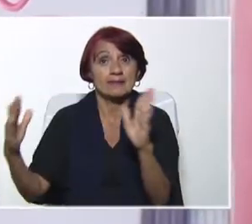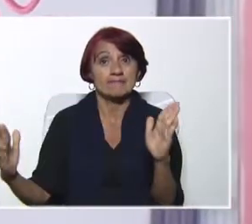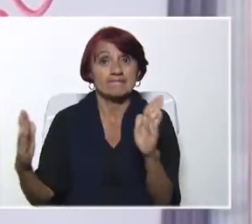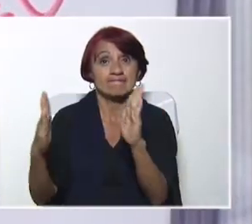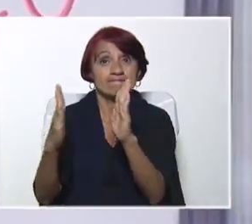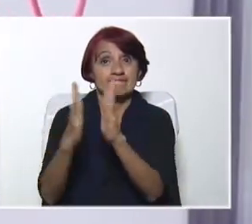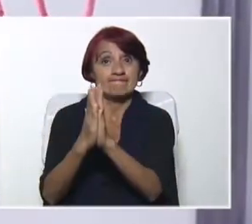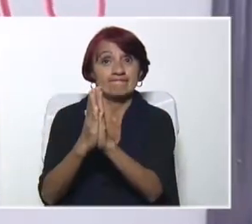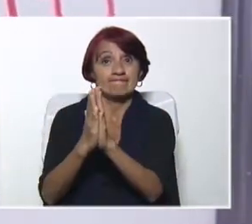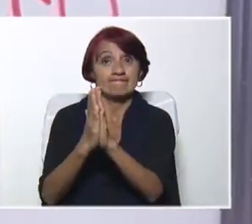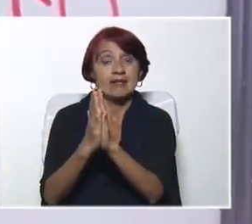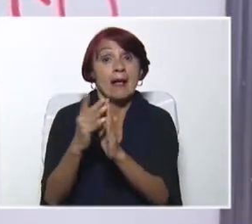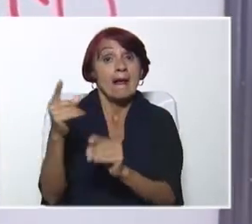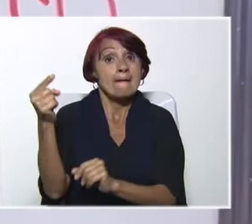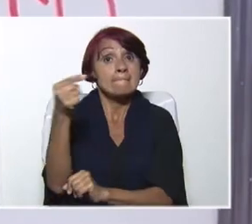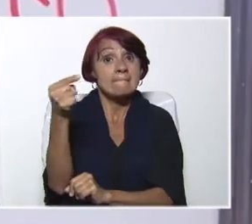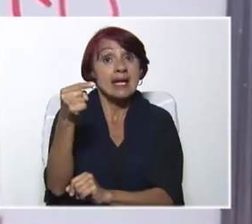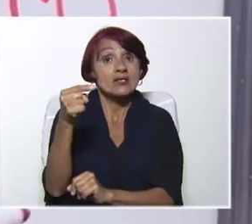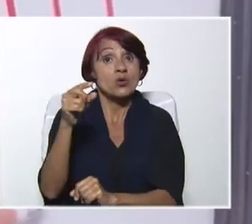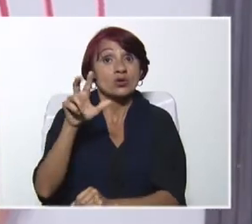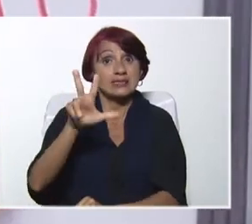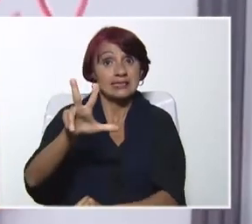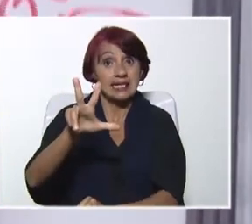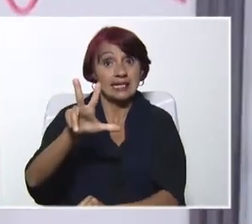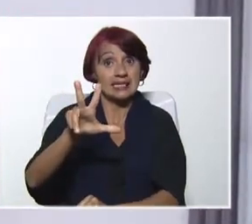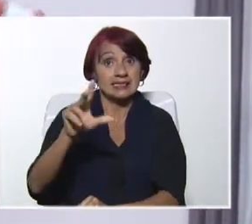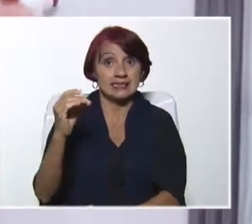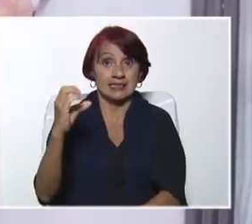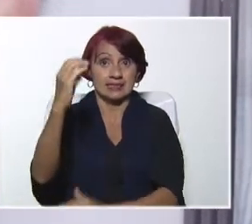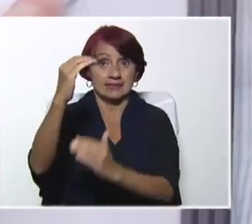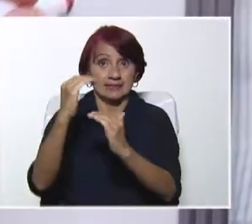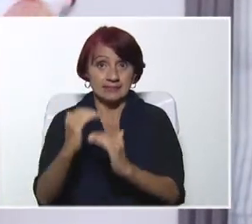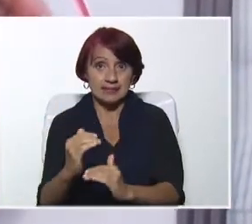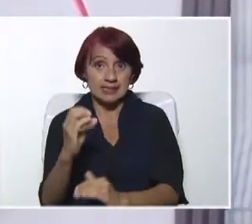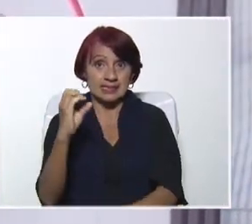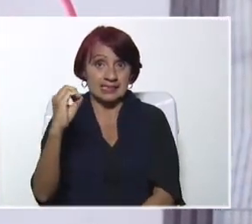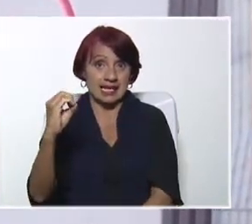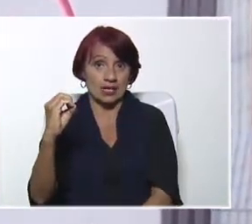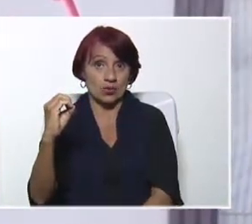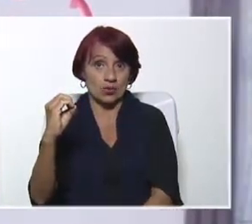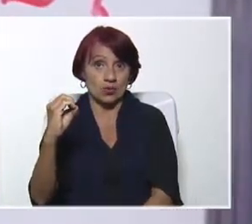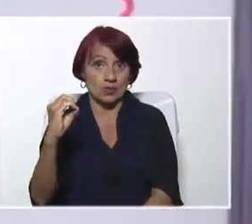tenemos menos 3 más 0, sigue quedando menos 3,